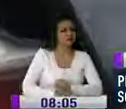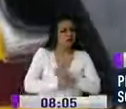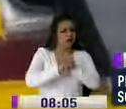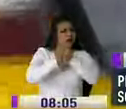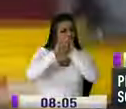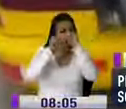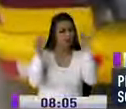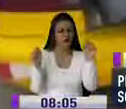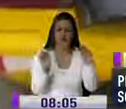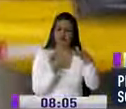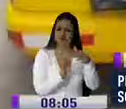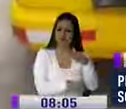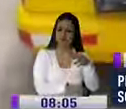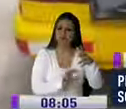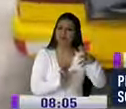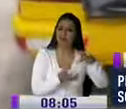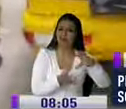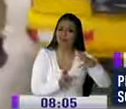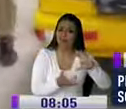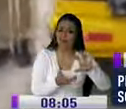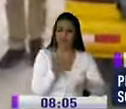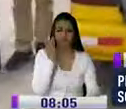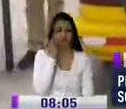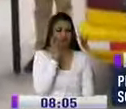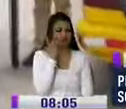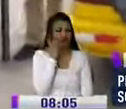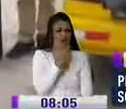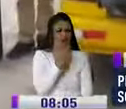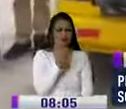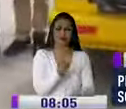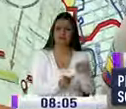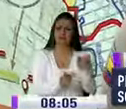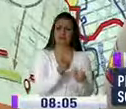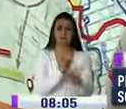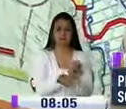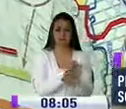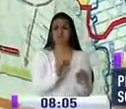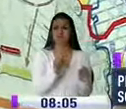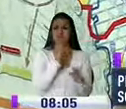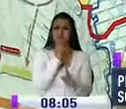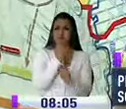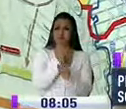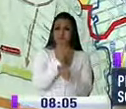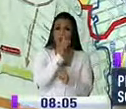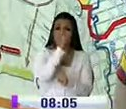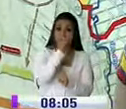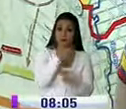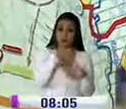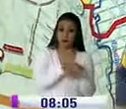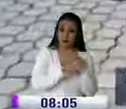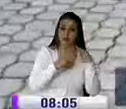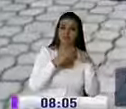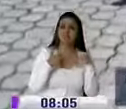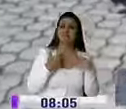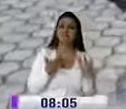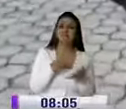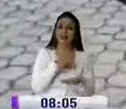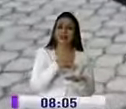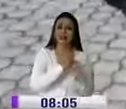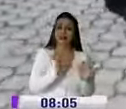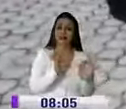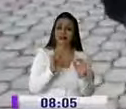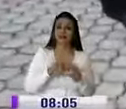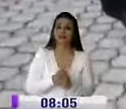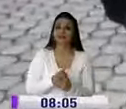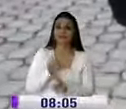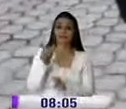en la cajuela una lavadora y en la cabina varios ocupantes. No había ninguna persona en el domicilio. Los uniformados